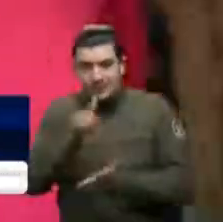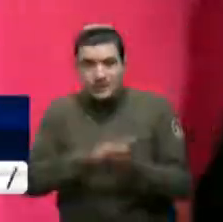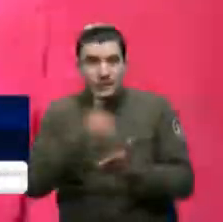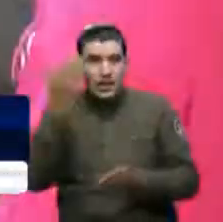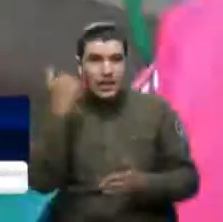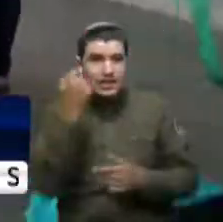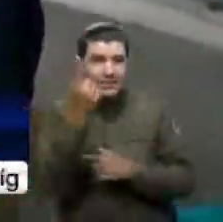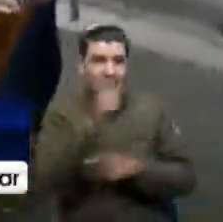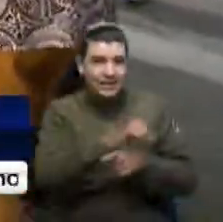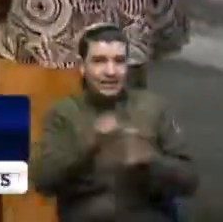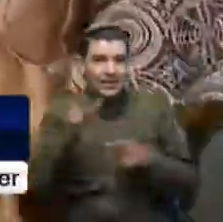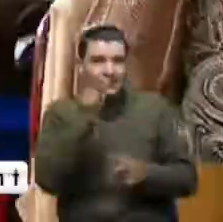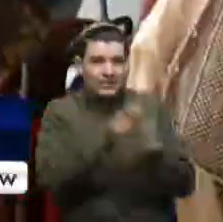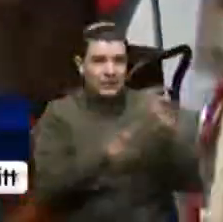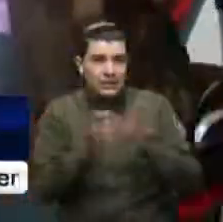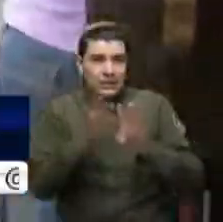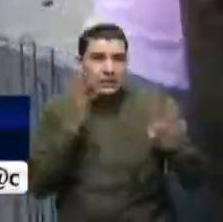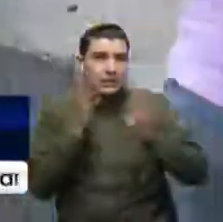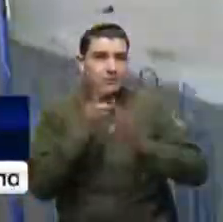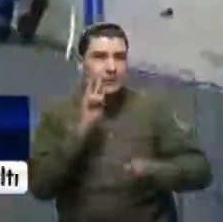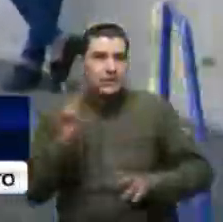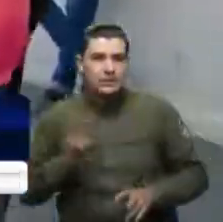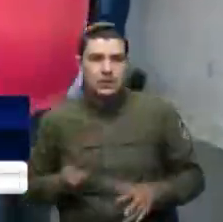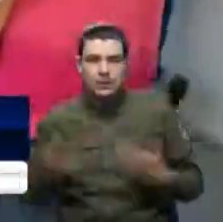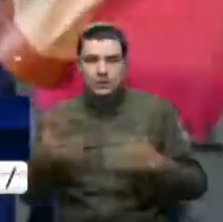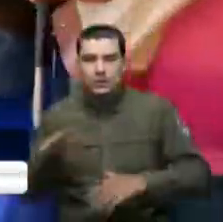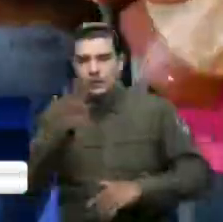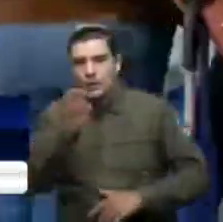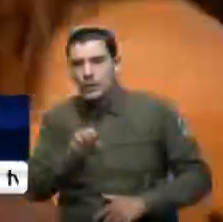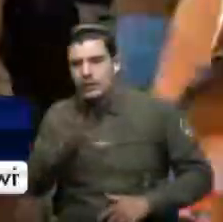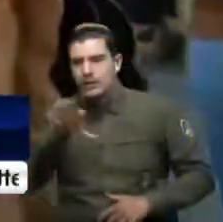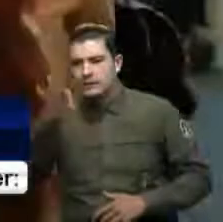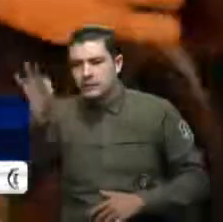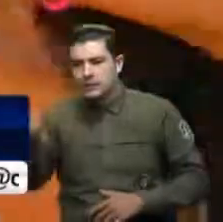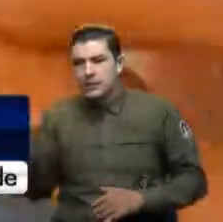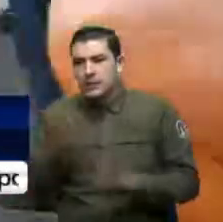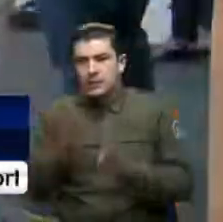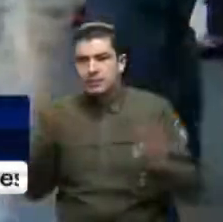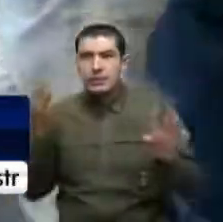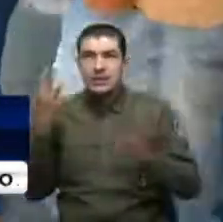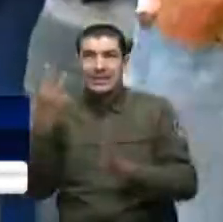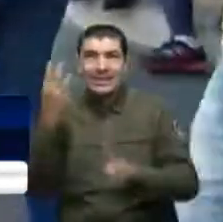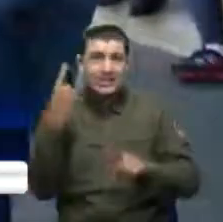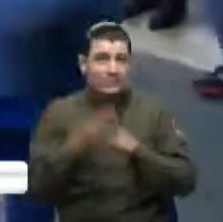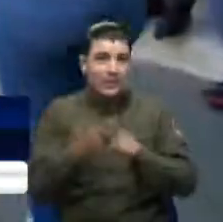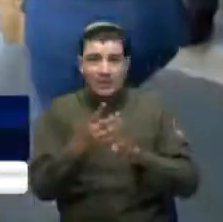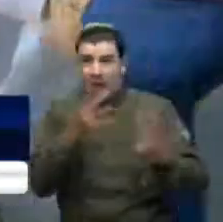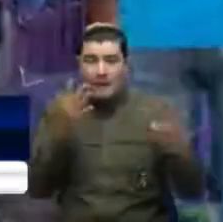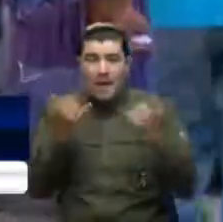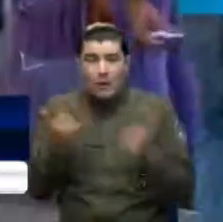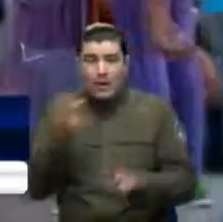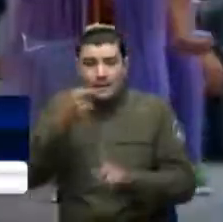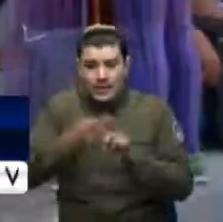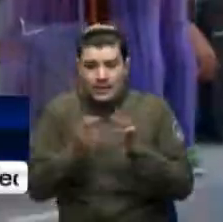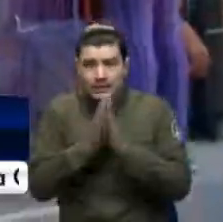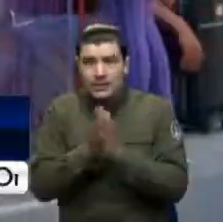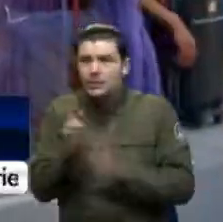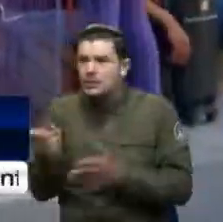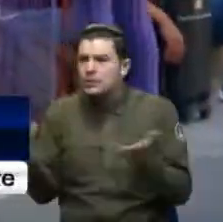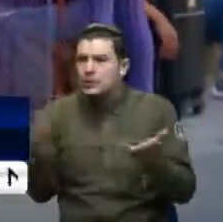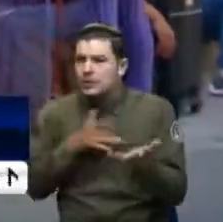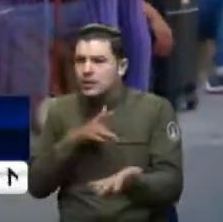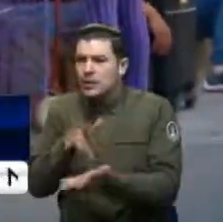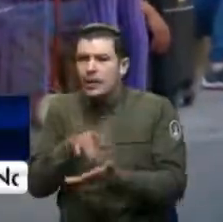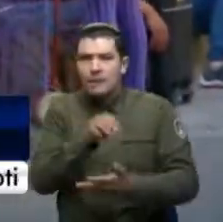semana la fila de usuarios venezolanos es en un 95% y se triplicó para la víspera de Navidad. ¿De dónde viene?